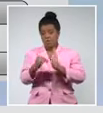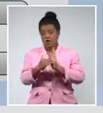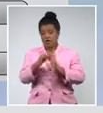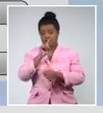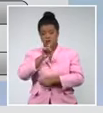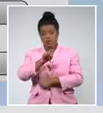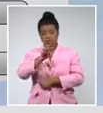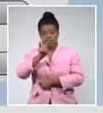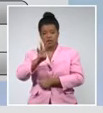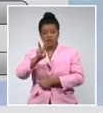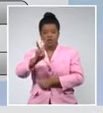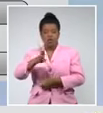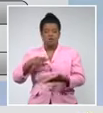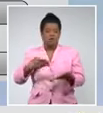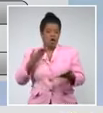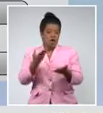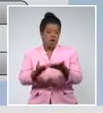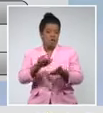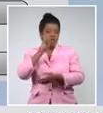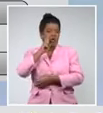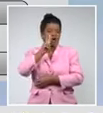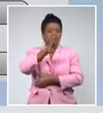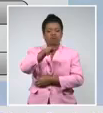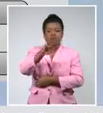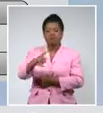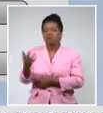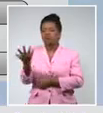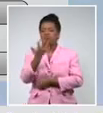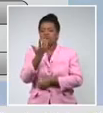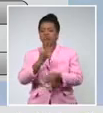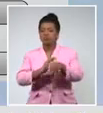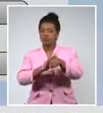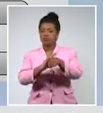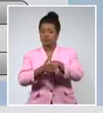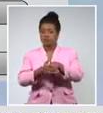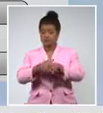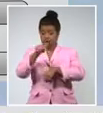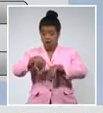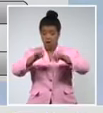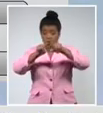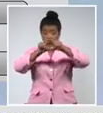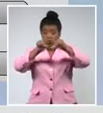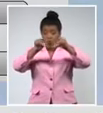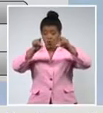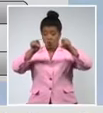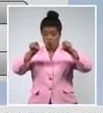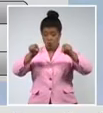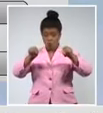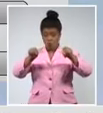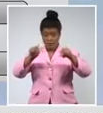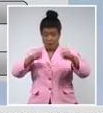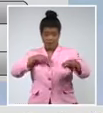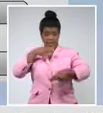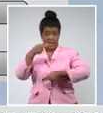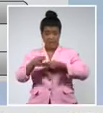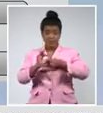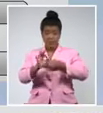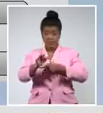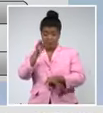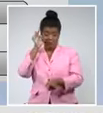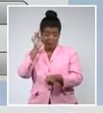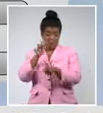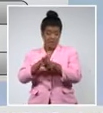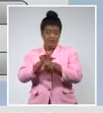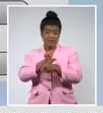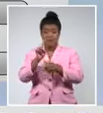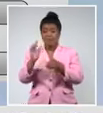2.392.132 muestras para el diagnóstico de la enfermedad y ya en Cuba se han diagnosticado desde el principio de la pandemia,